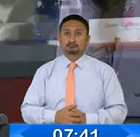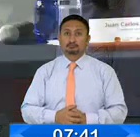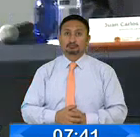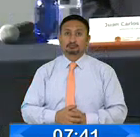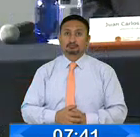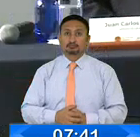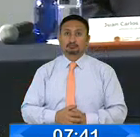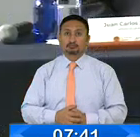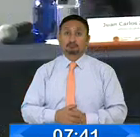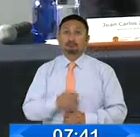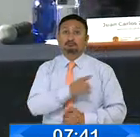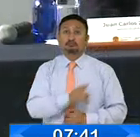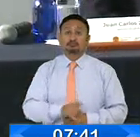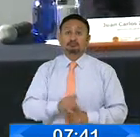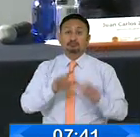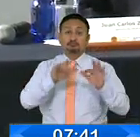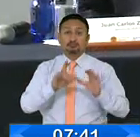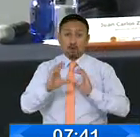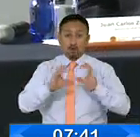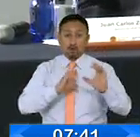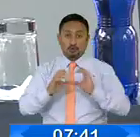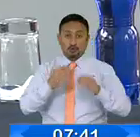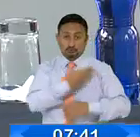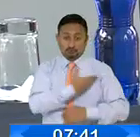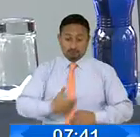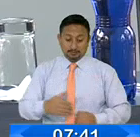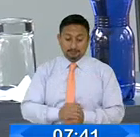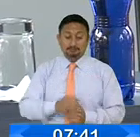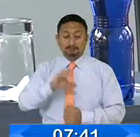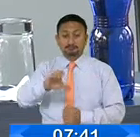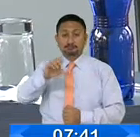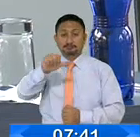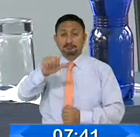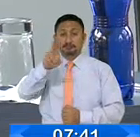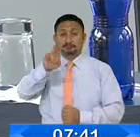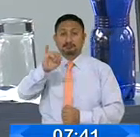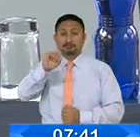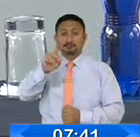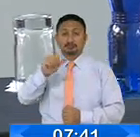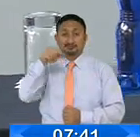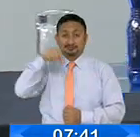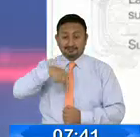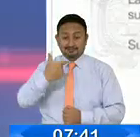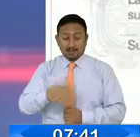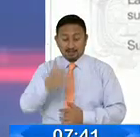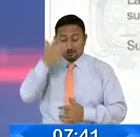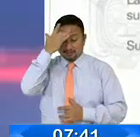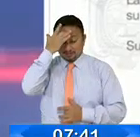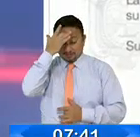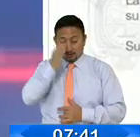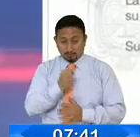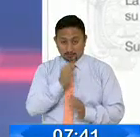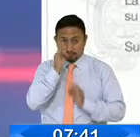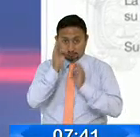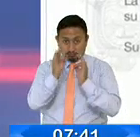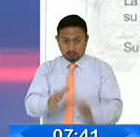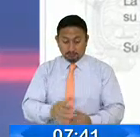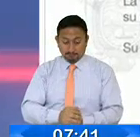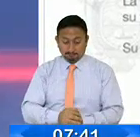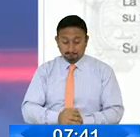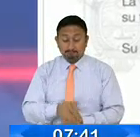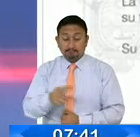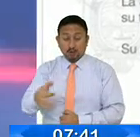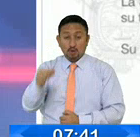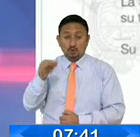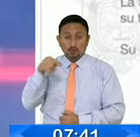por la Secretaría de Comunicación de la Presidencia, se informó que Caridad Vela, titular de esa entidad, dio positivo para COVID-19. En el mismo